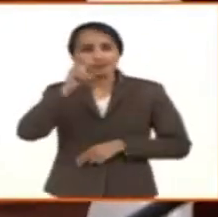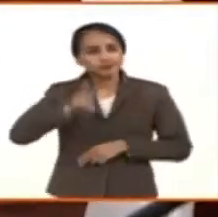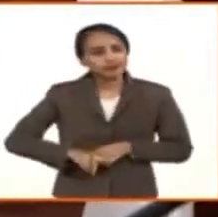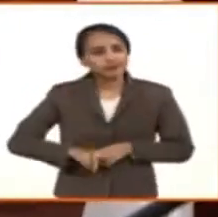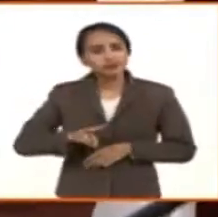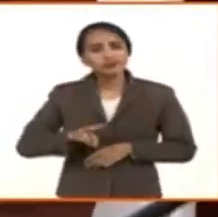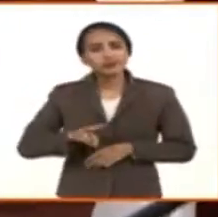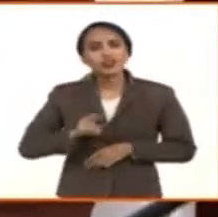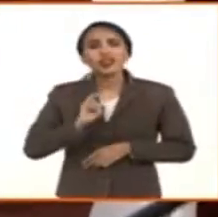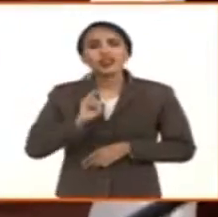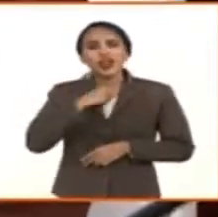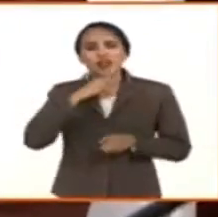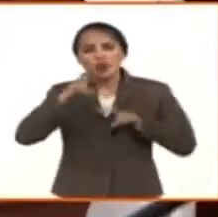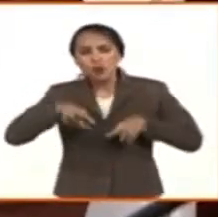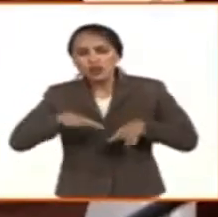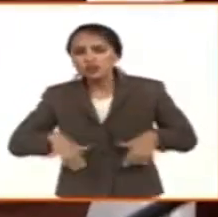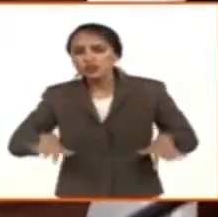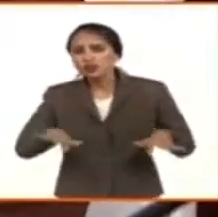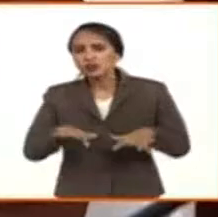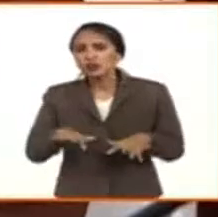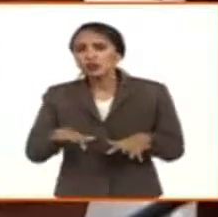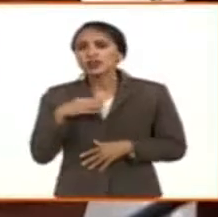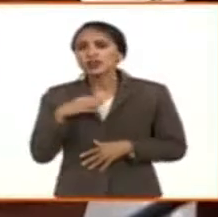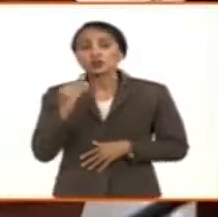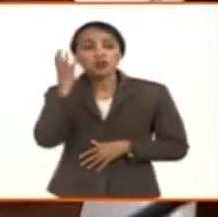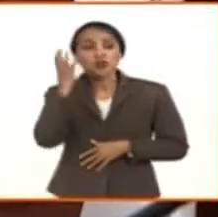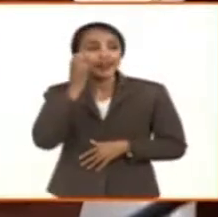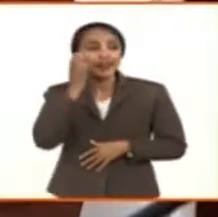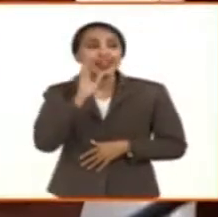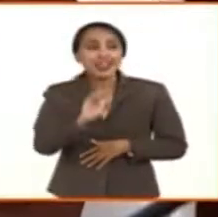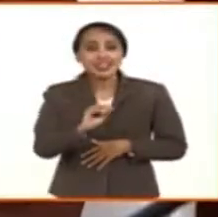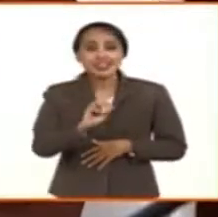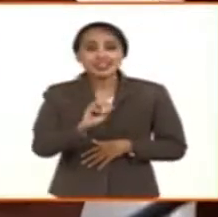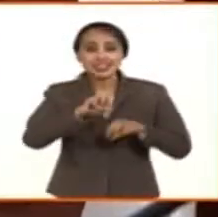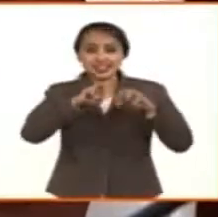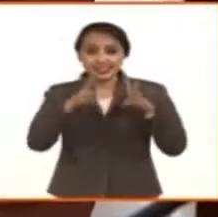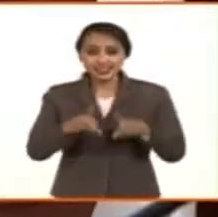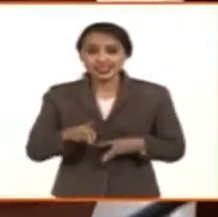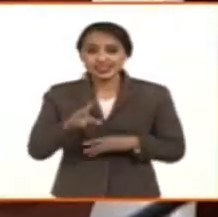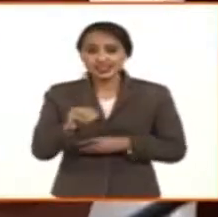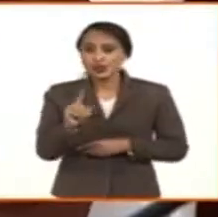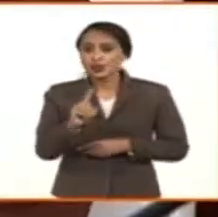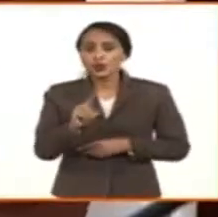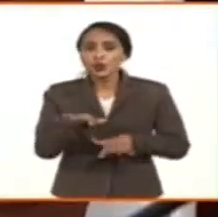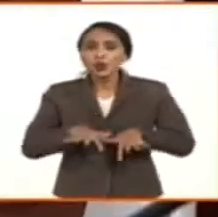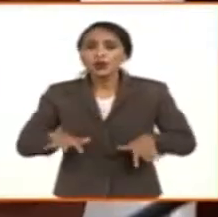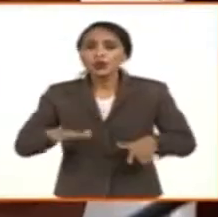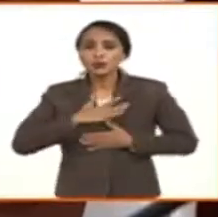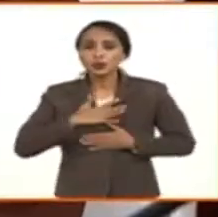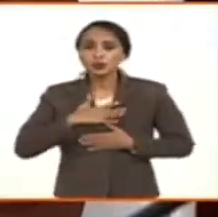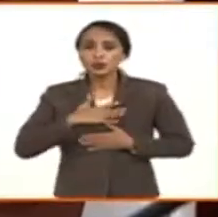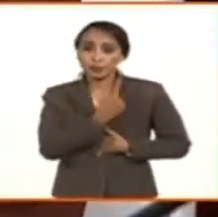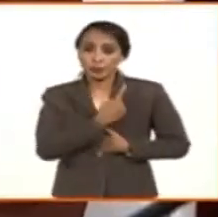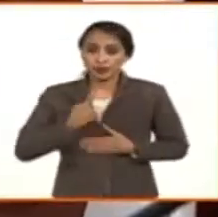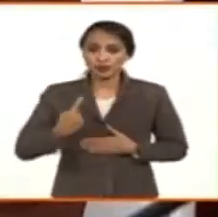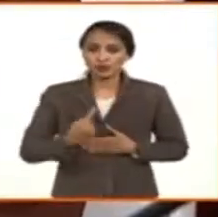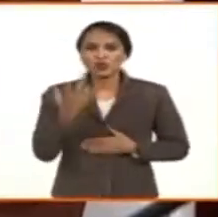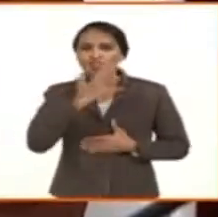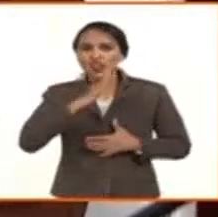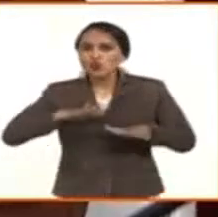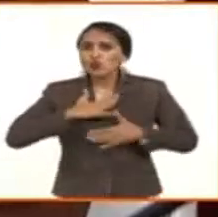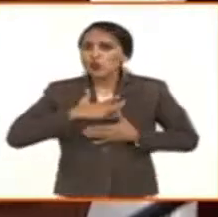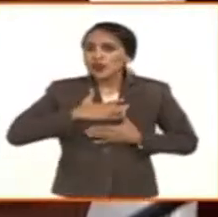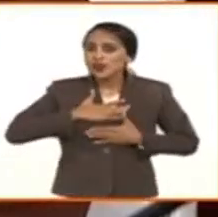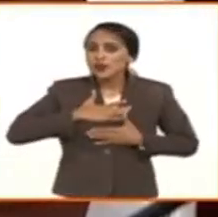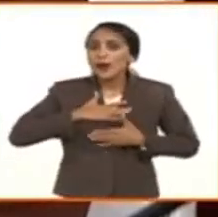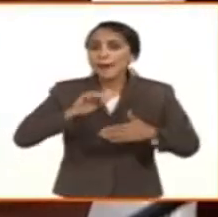hay una serie de críticas que apuntan que las redes no son un espacio propio para nosotros los dueños son las corporaciones masivas y